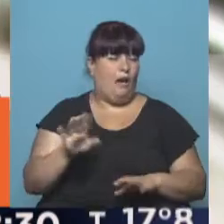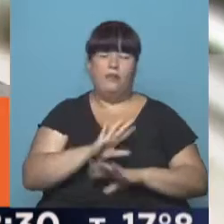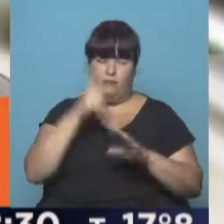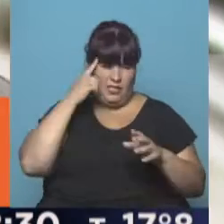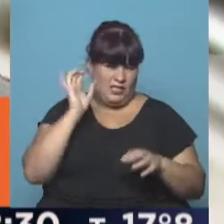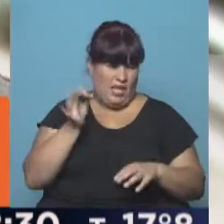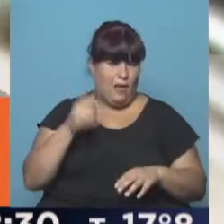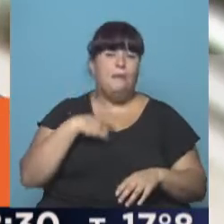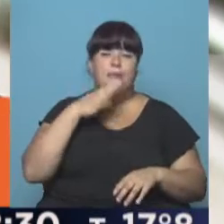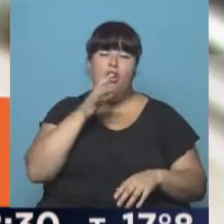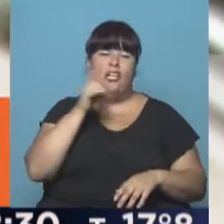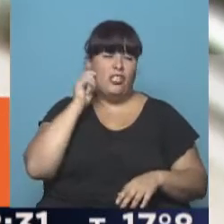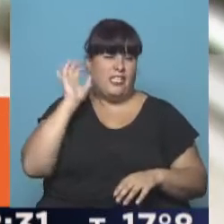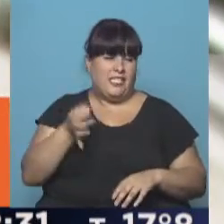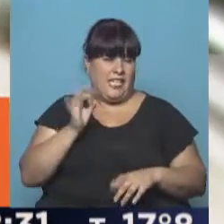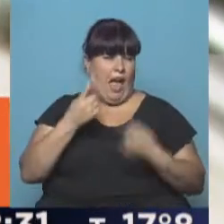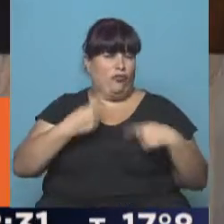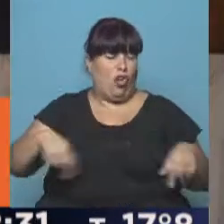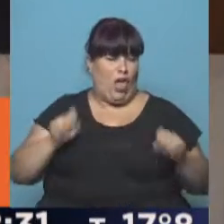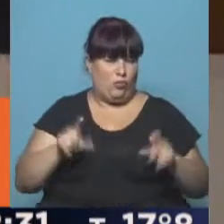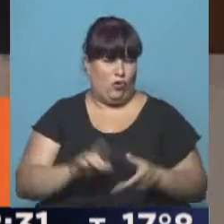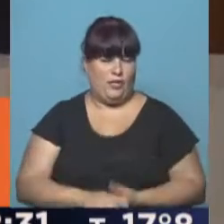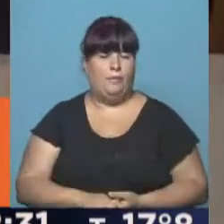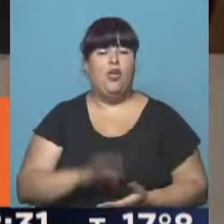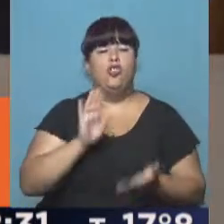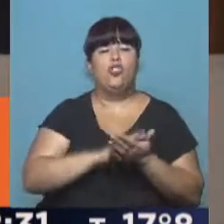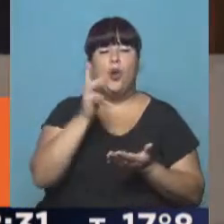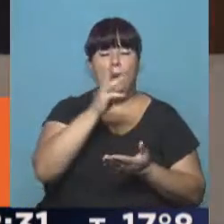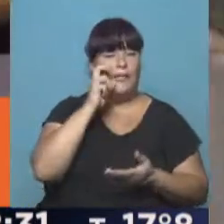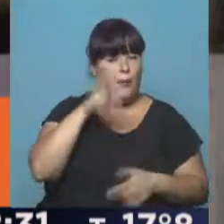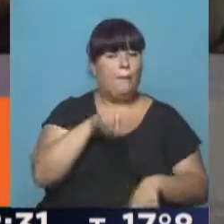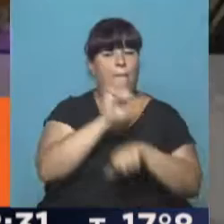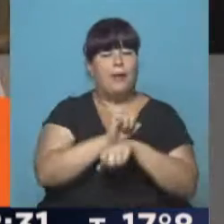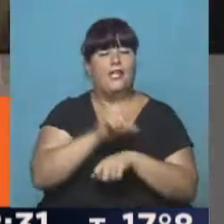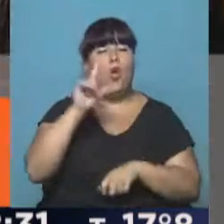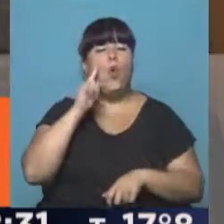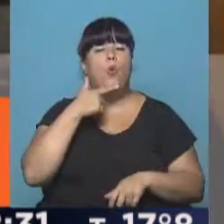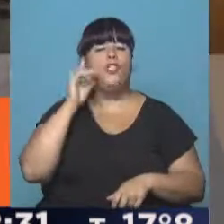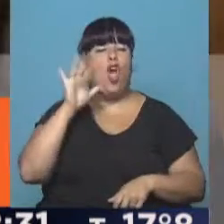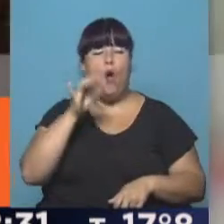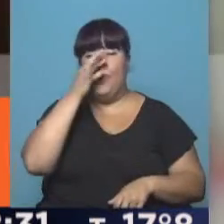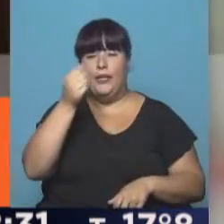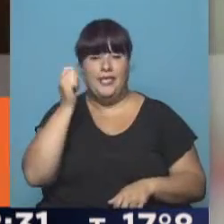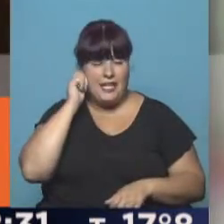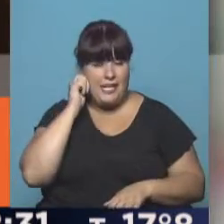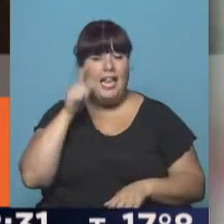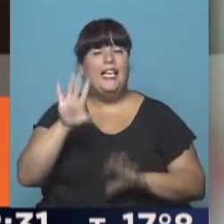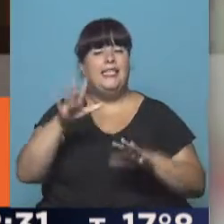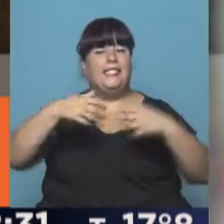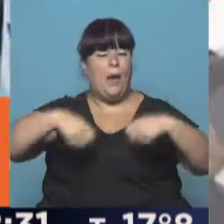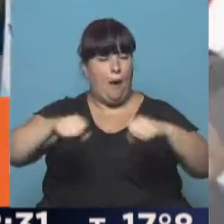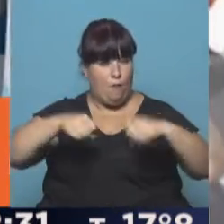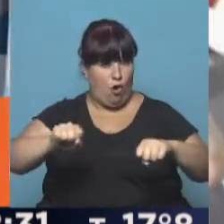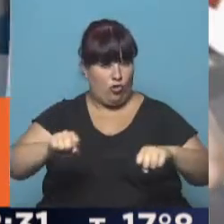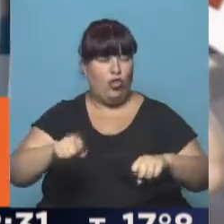consciente mi hijo tenía 14 años era consciente todo lo que hacía por la muerte de brian está detenido elvis gómez es de 26 años quien conducía la moto